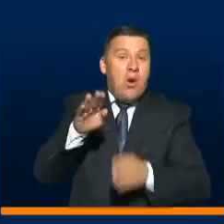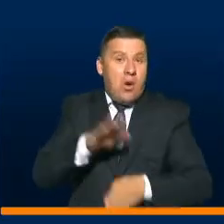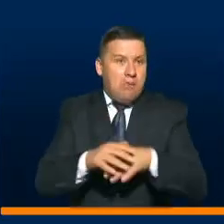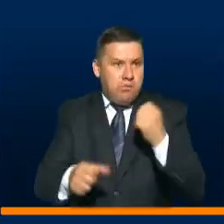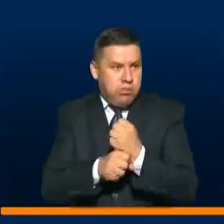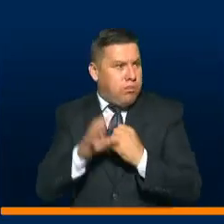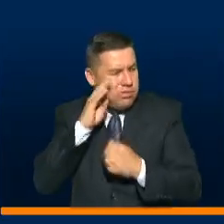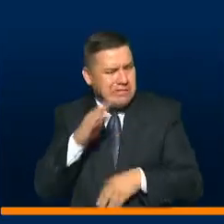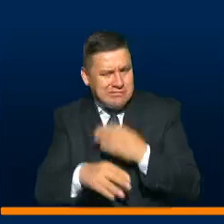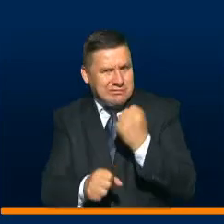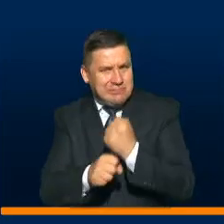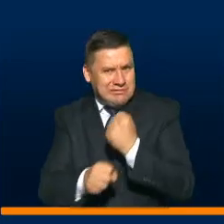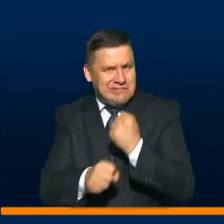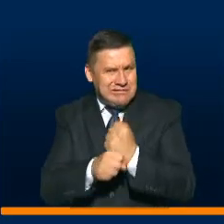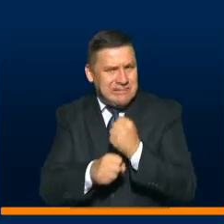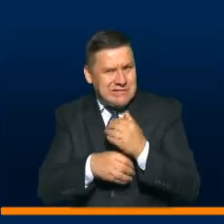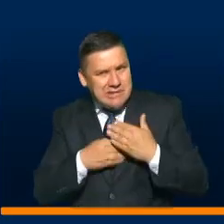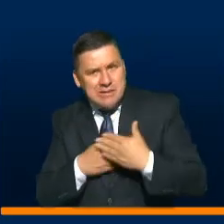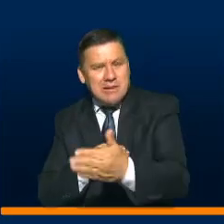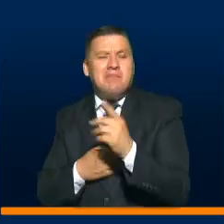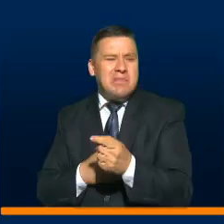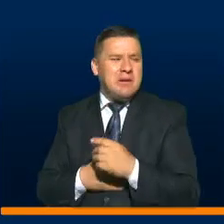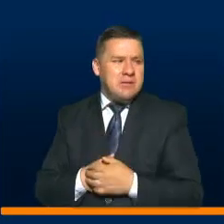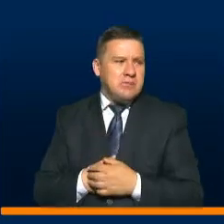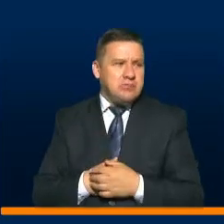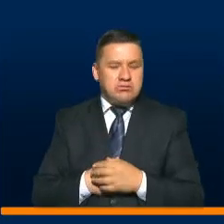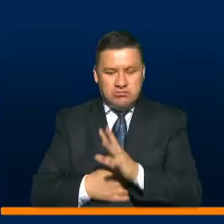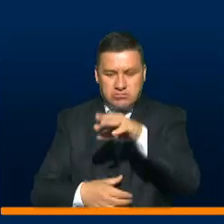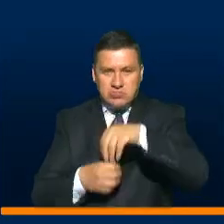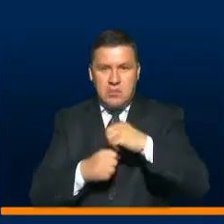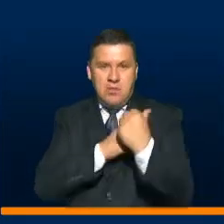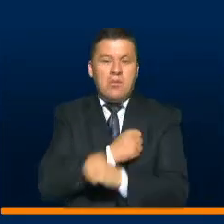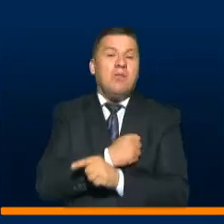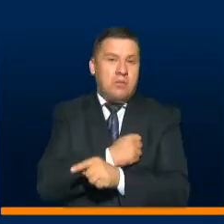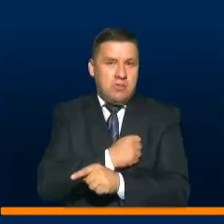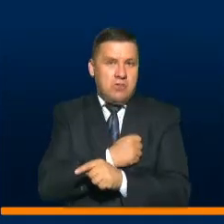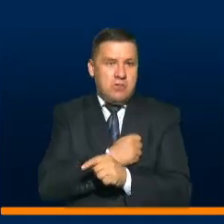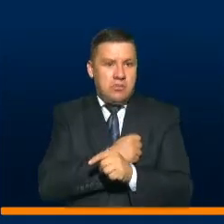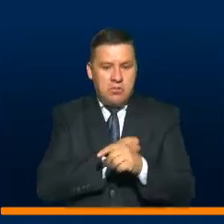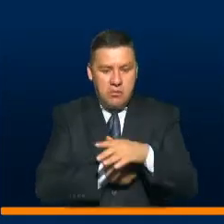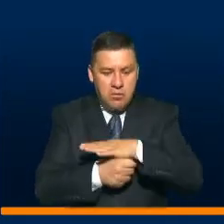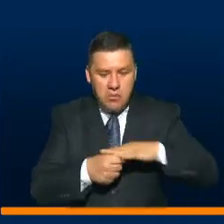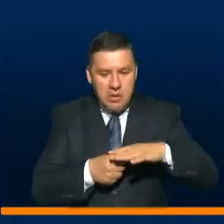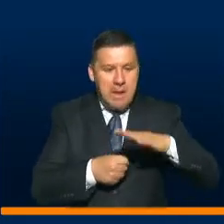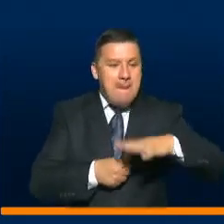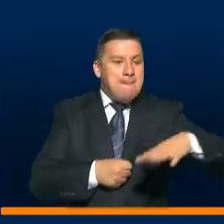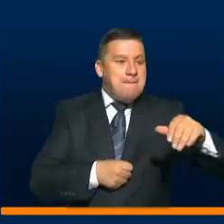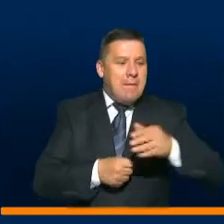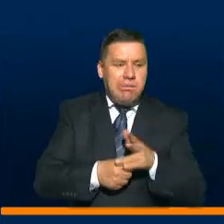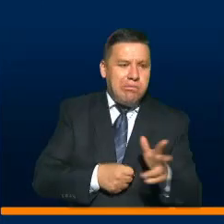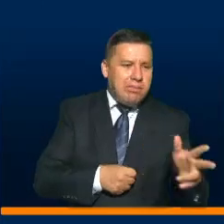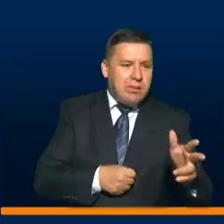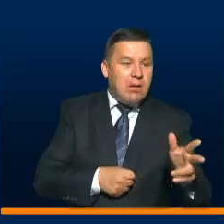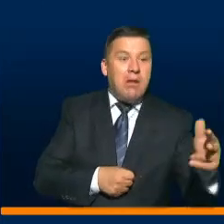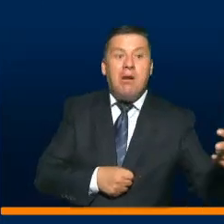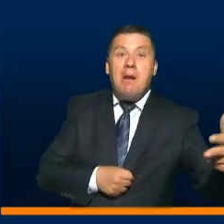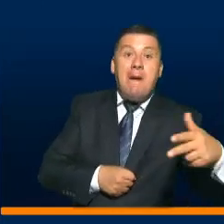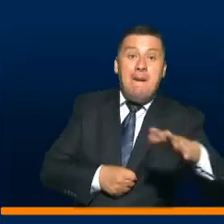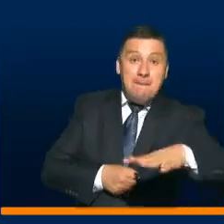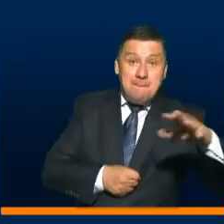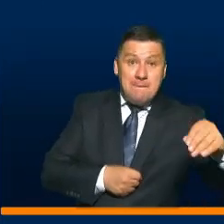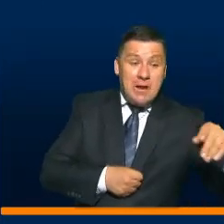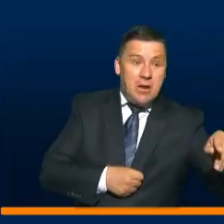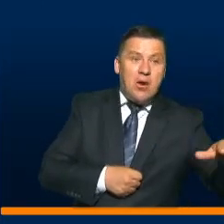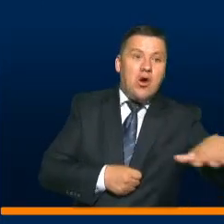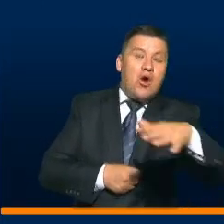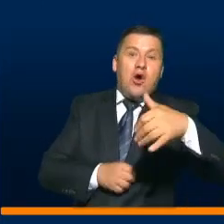los trabajos a través del Pacto Bicentenario para que el interior de Boyacá se conecte con el Magdalena Medio, y a través del Magdalena Medio con